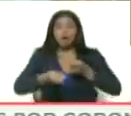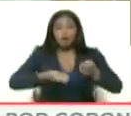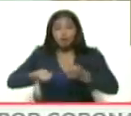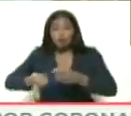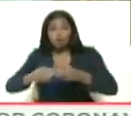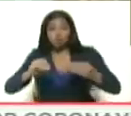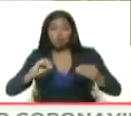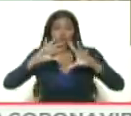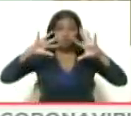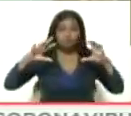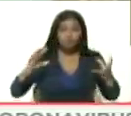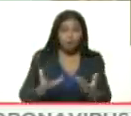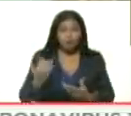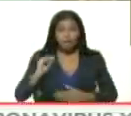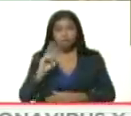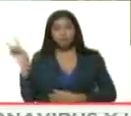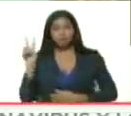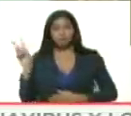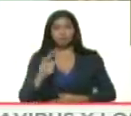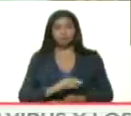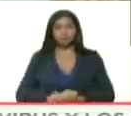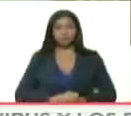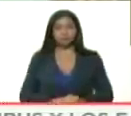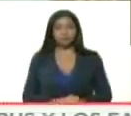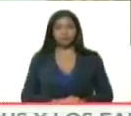el control de la pandemia.